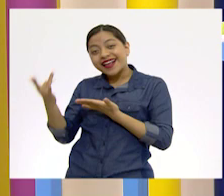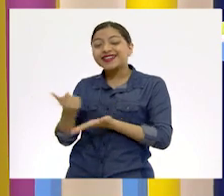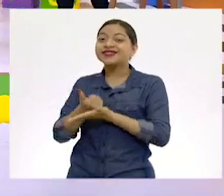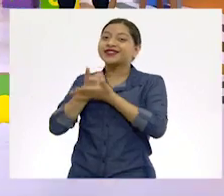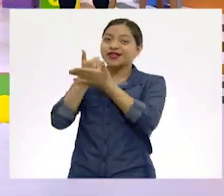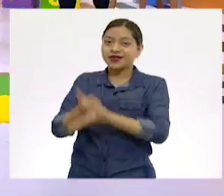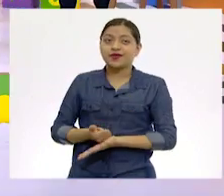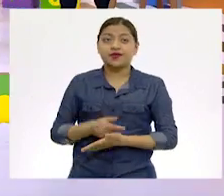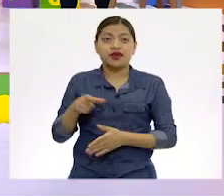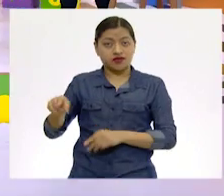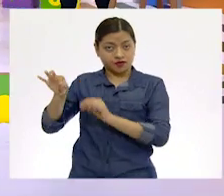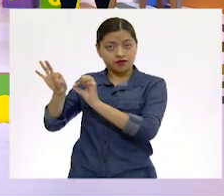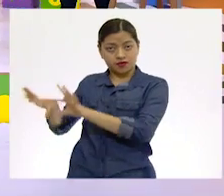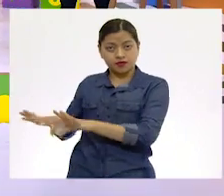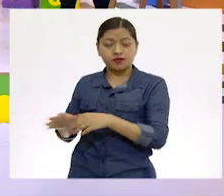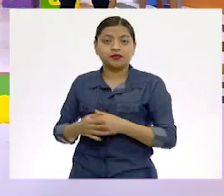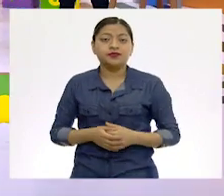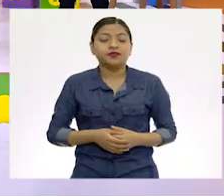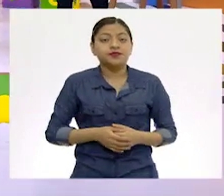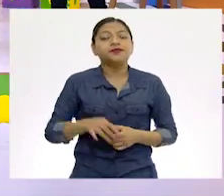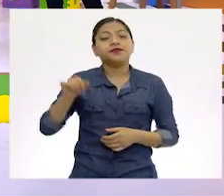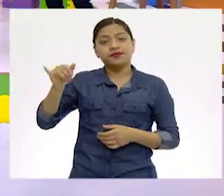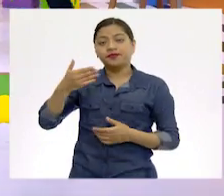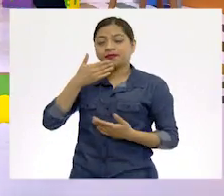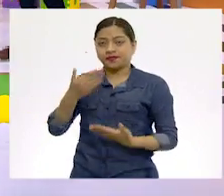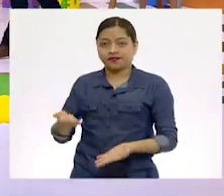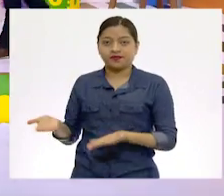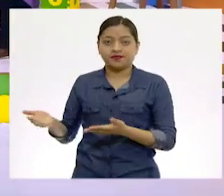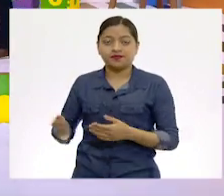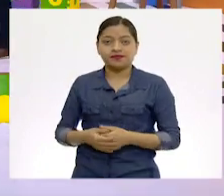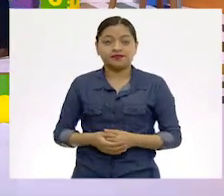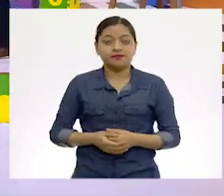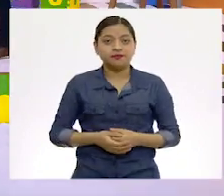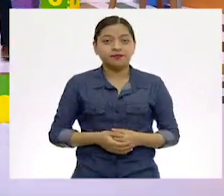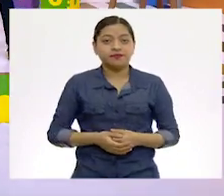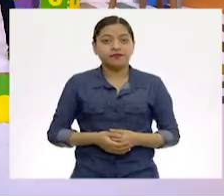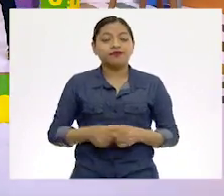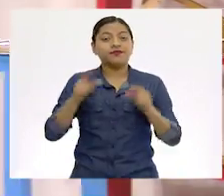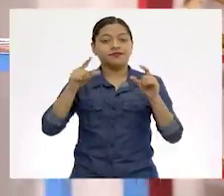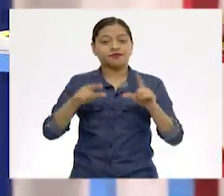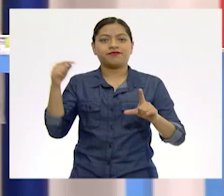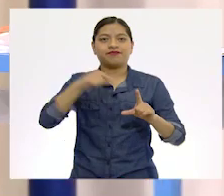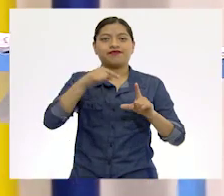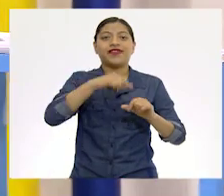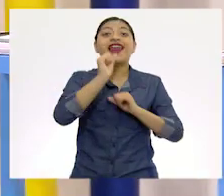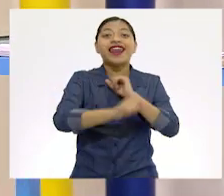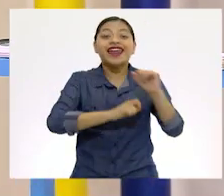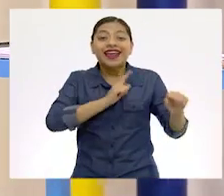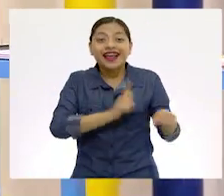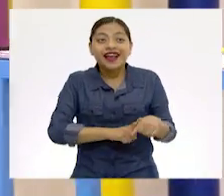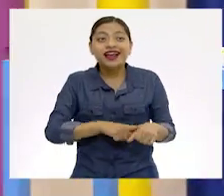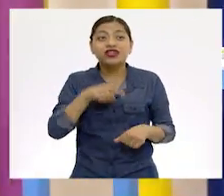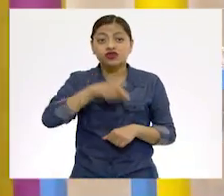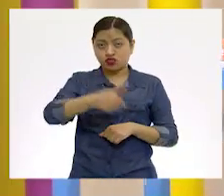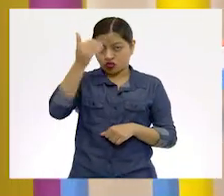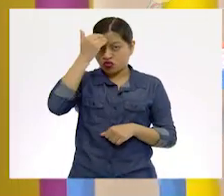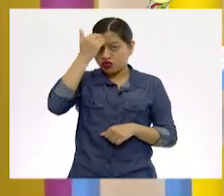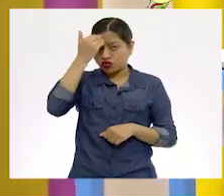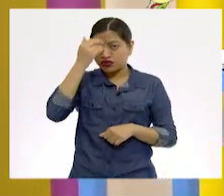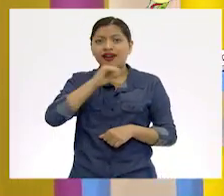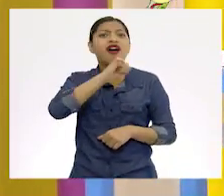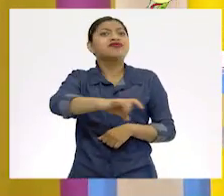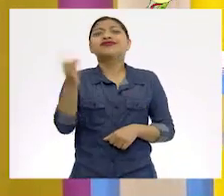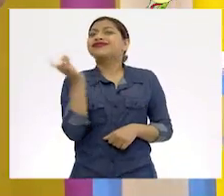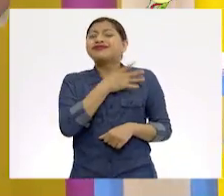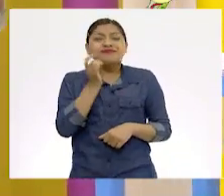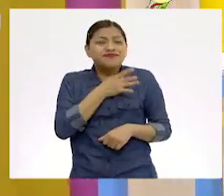Esto lo podemos dejar aquí para seguir pegando, ¿verdad? Así es. Muy bien. Ahora tengo aquí otro animal. ¿Tú conoces este animal? ¡Ay, sí, qué